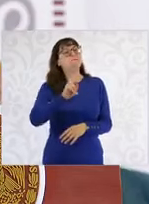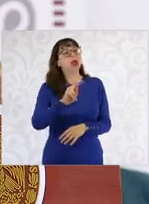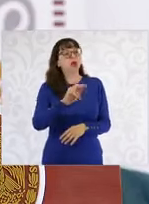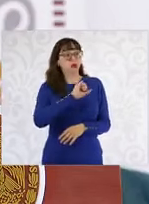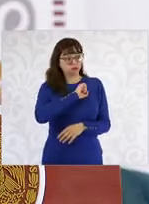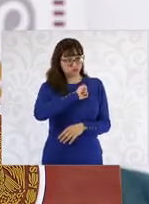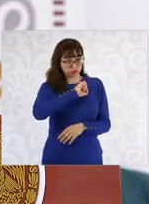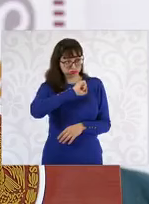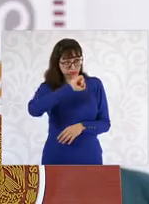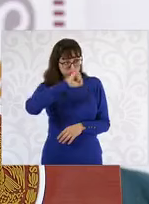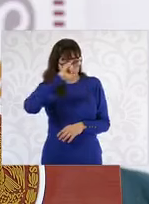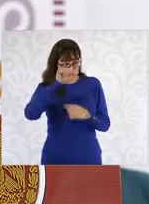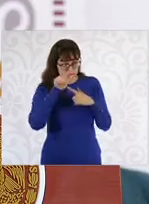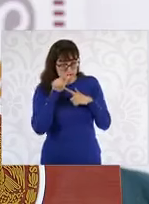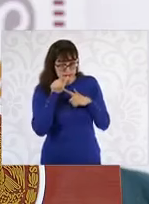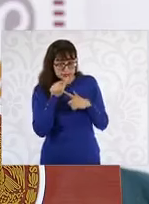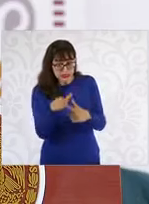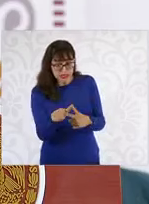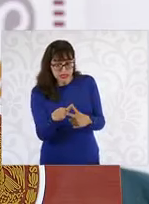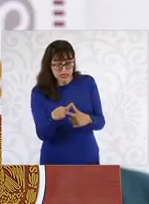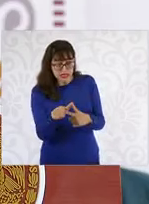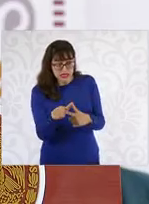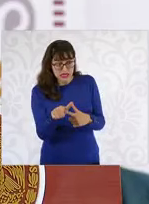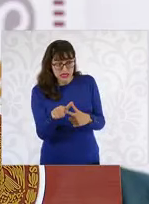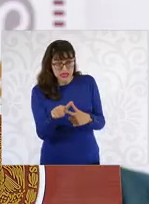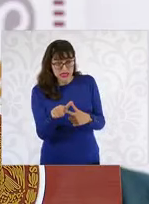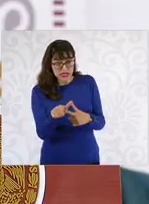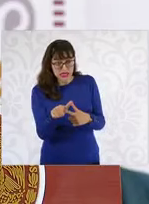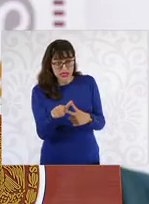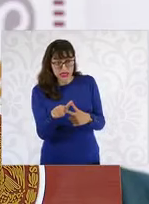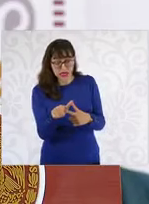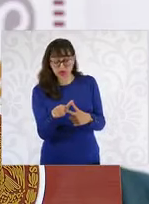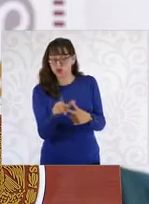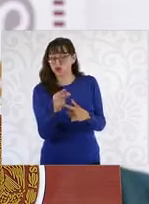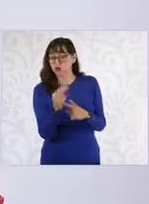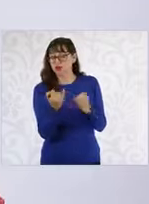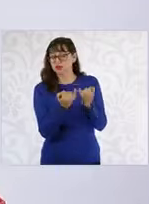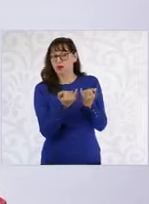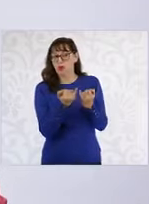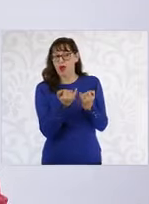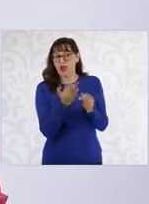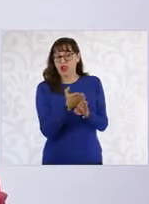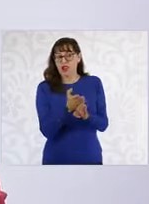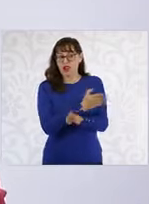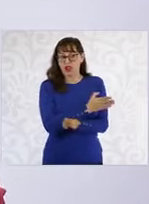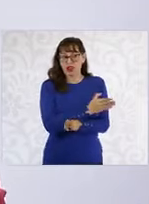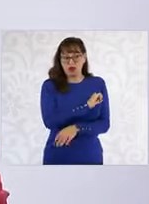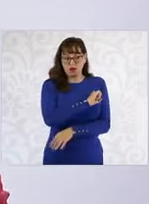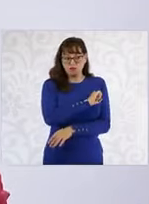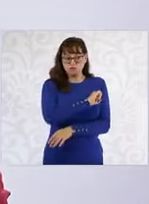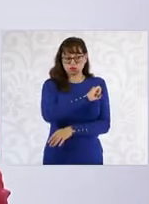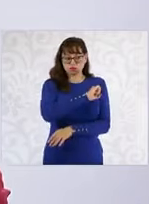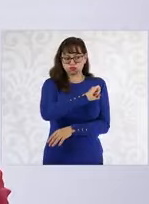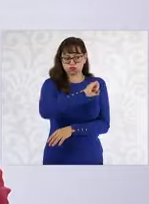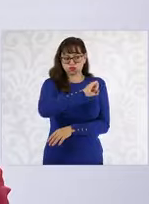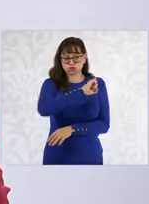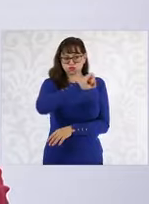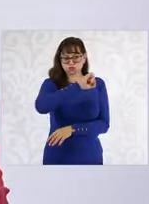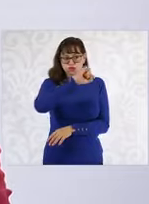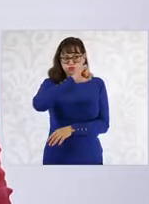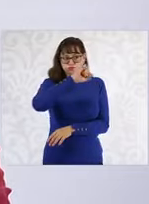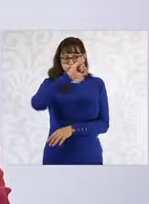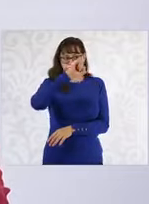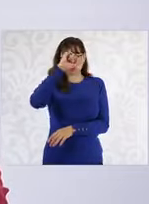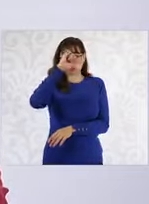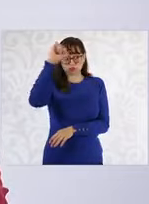¿Cuál es la tendencia? No es lo mismo una tendencia a la alza. Imagínense si no